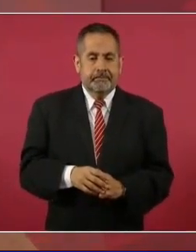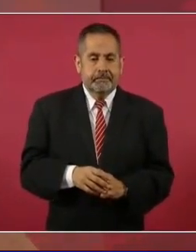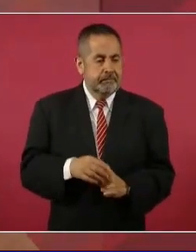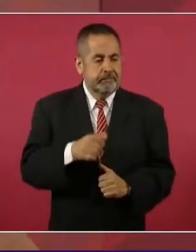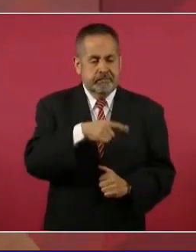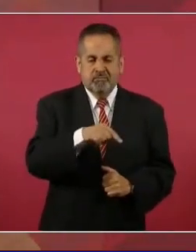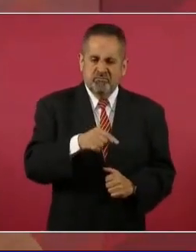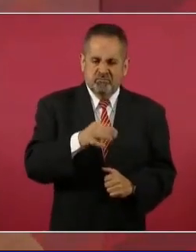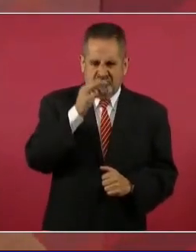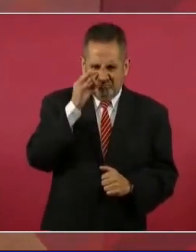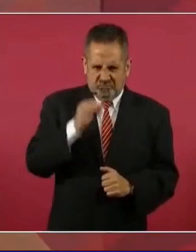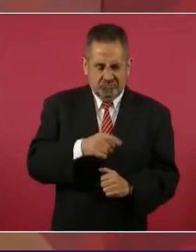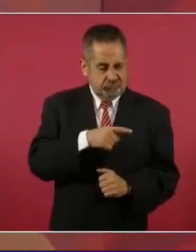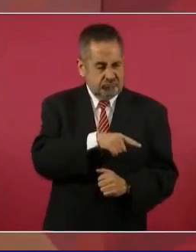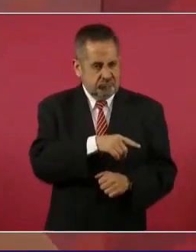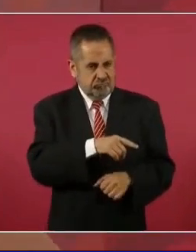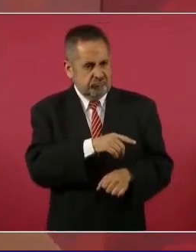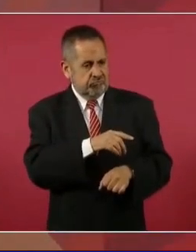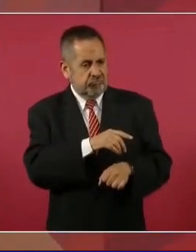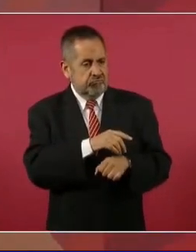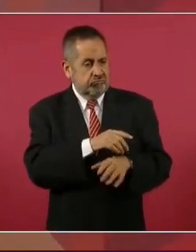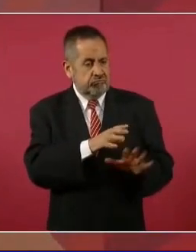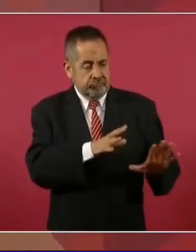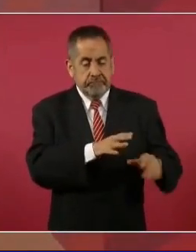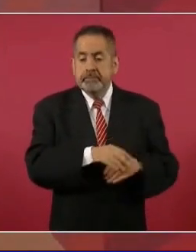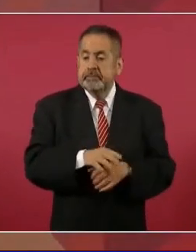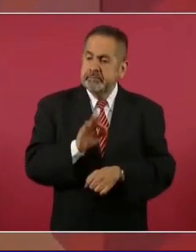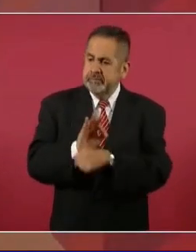estrictos defensores del debido proceso,